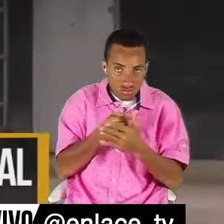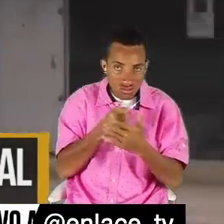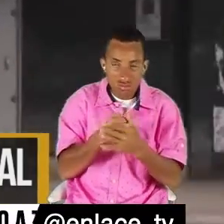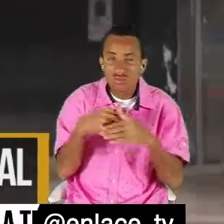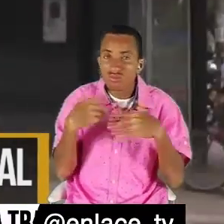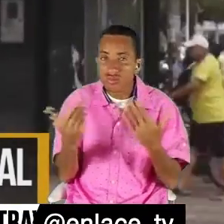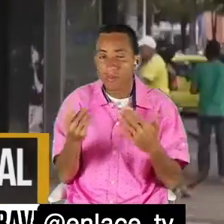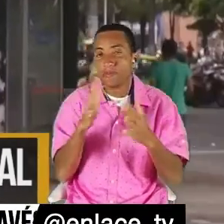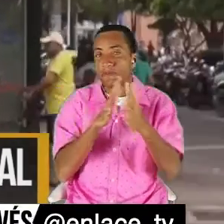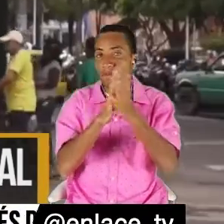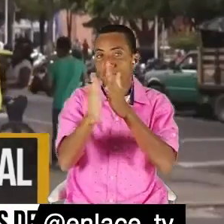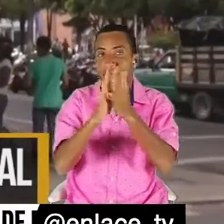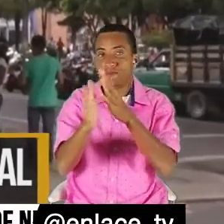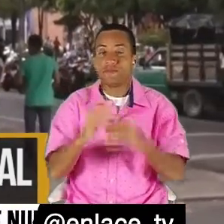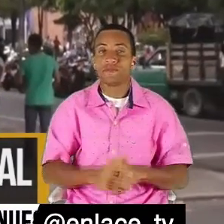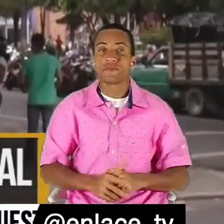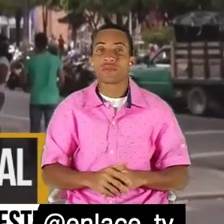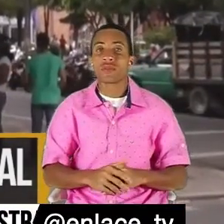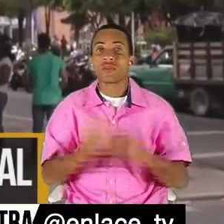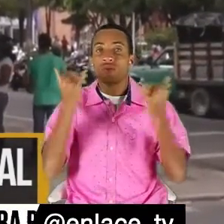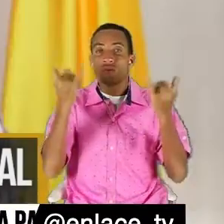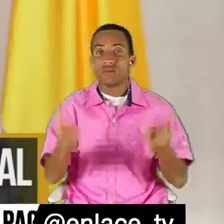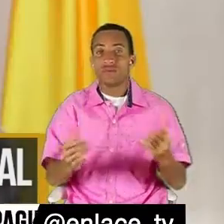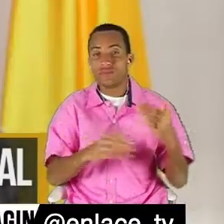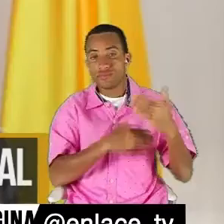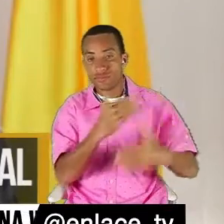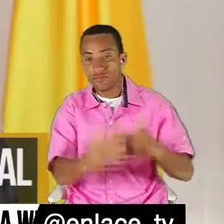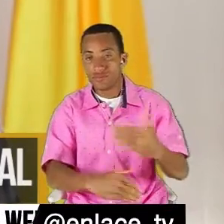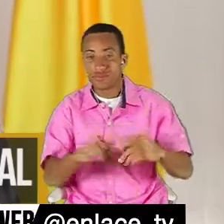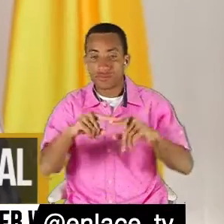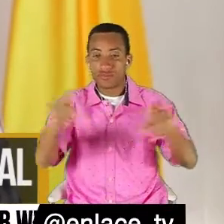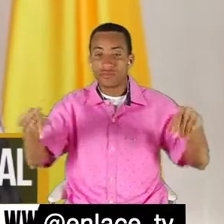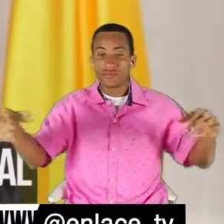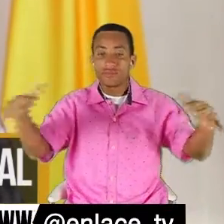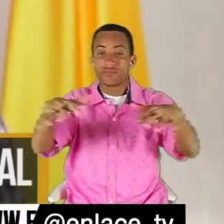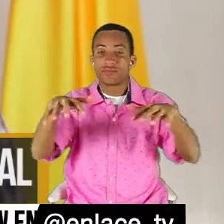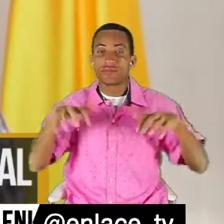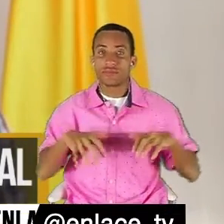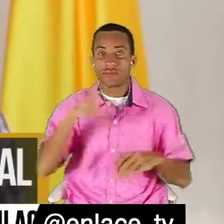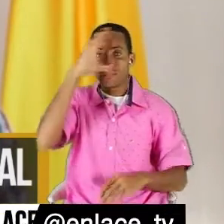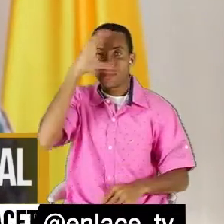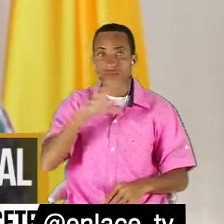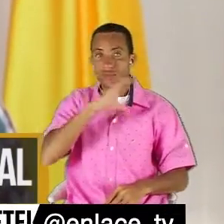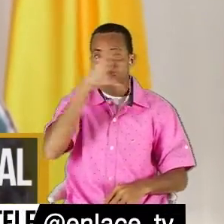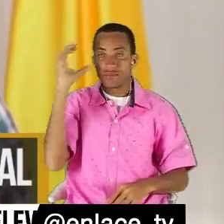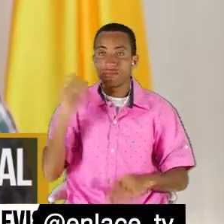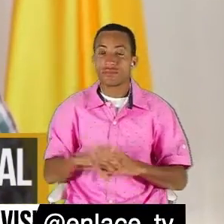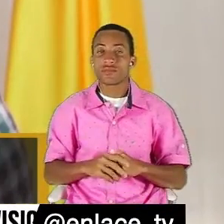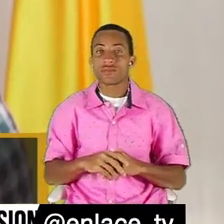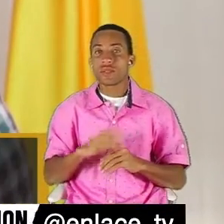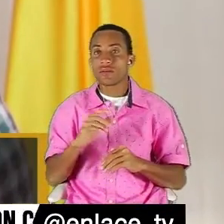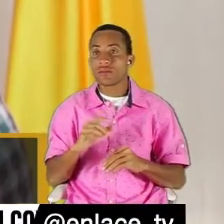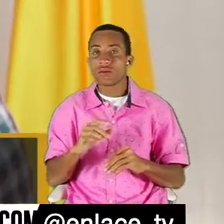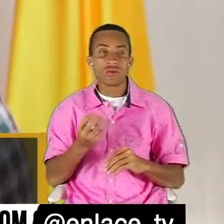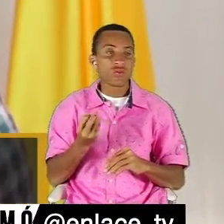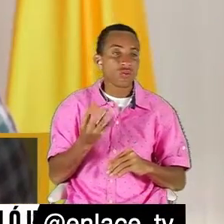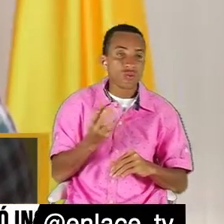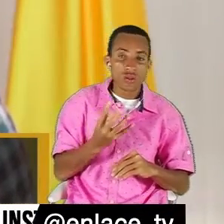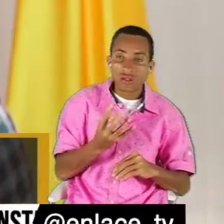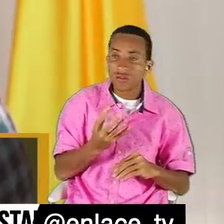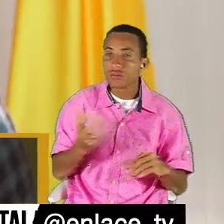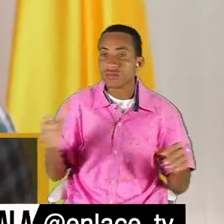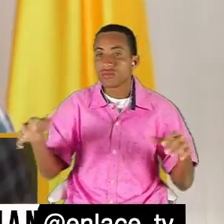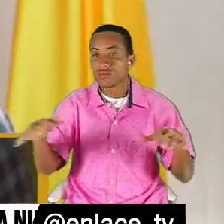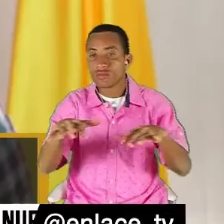anticipado parte del orden del día que se desarrollará en la Asamblea de CAFABA. El orden del día sería verificación de quórum, instalación de la Asamblea,